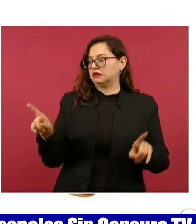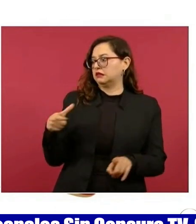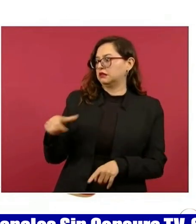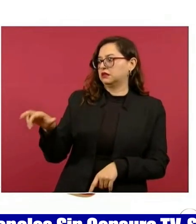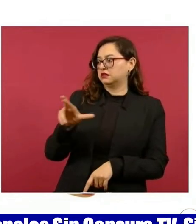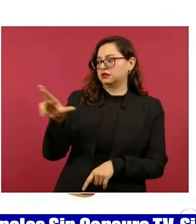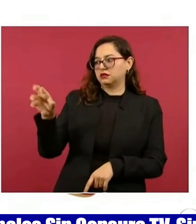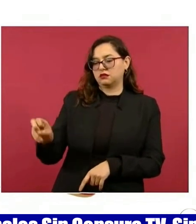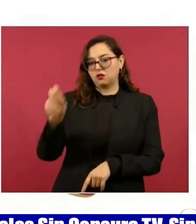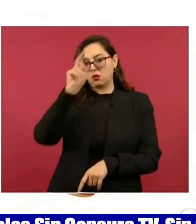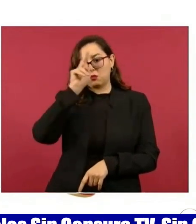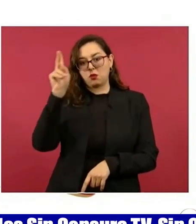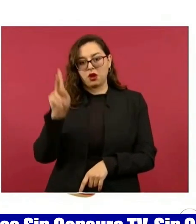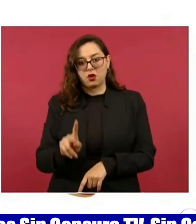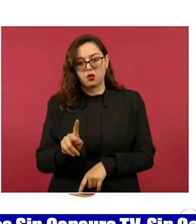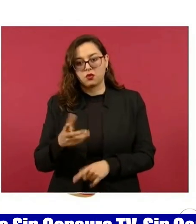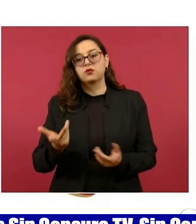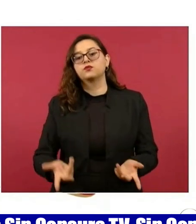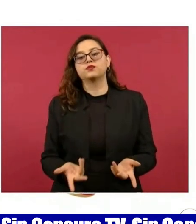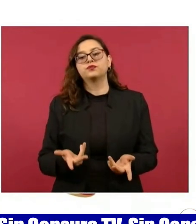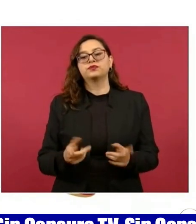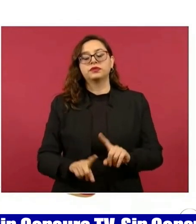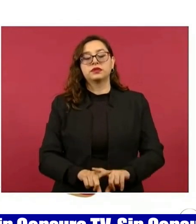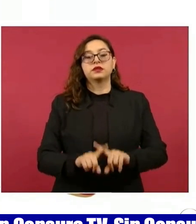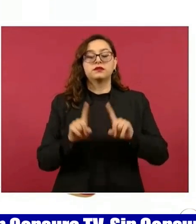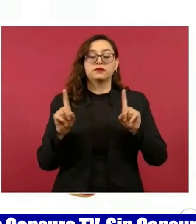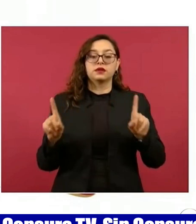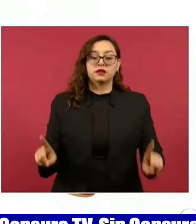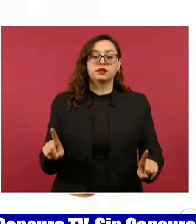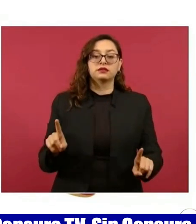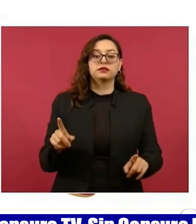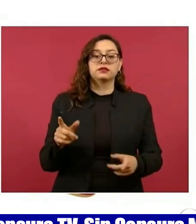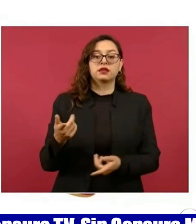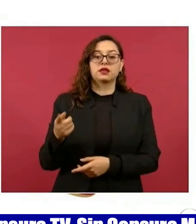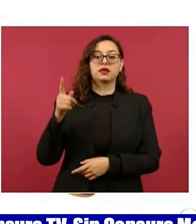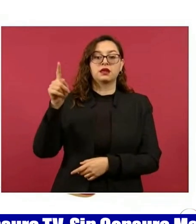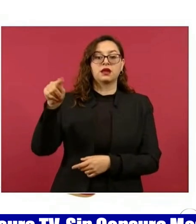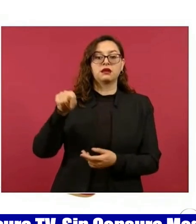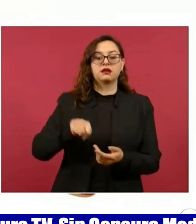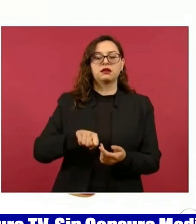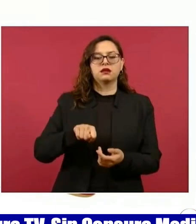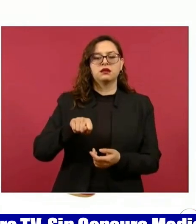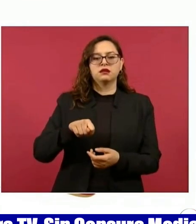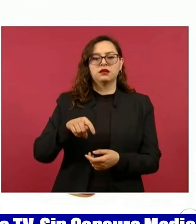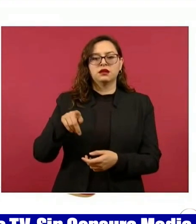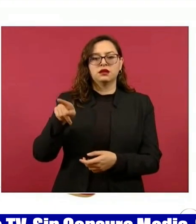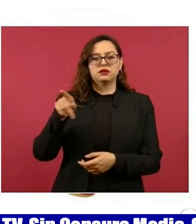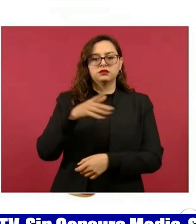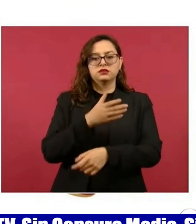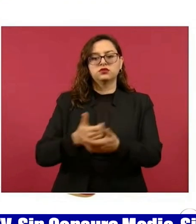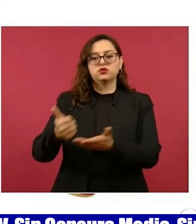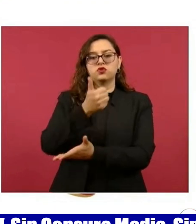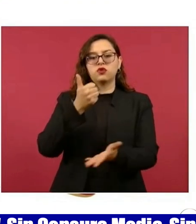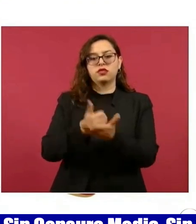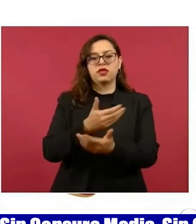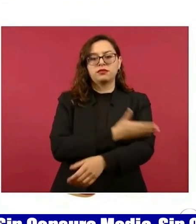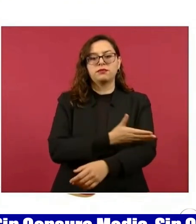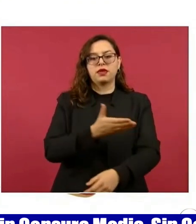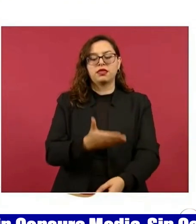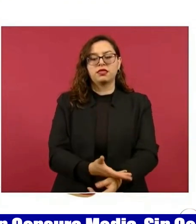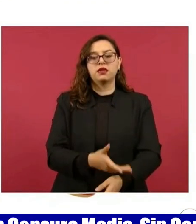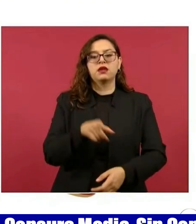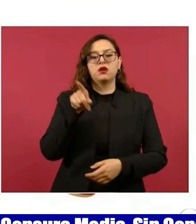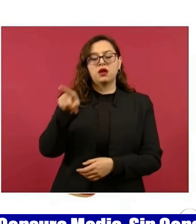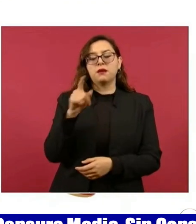la gasolina regular, mientras que con 16 centavos de margen franquicia Pemex. En Ciudad Madero, Tamaulipas, tiene un precio al público de 22